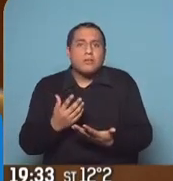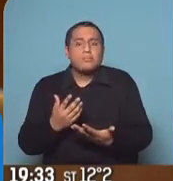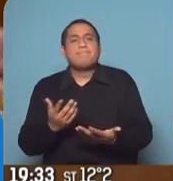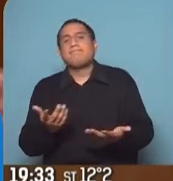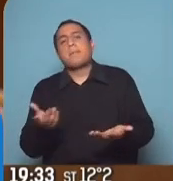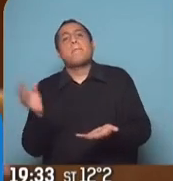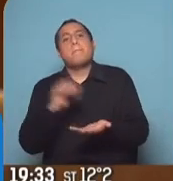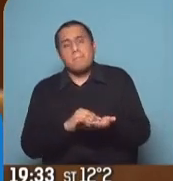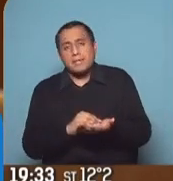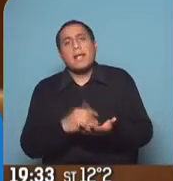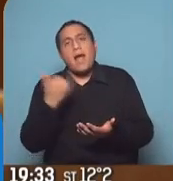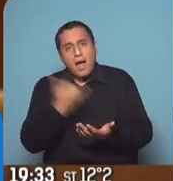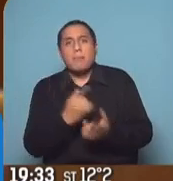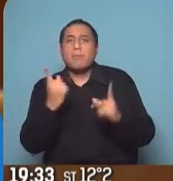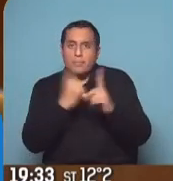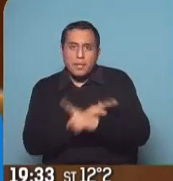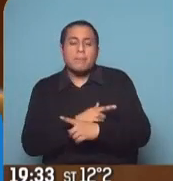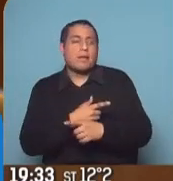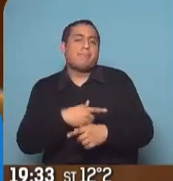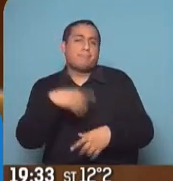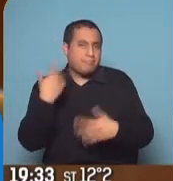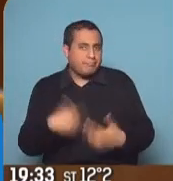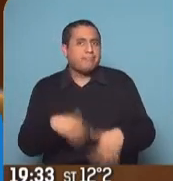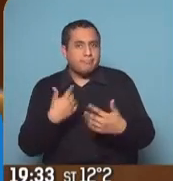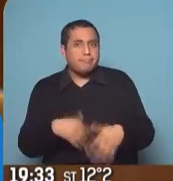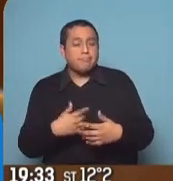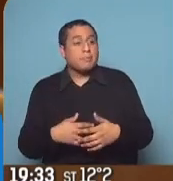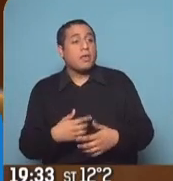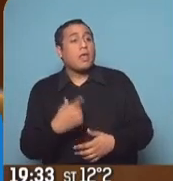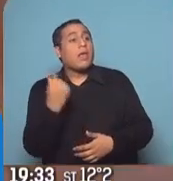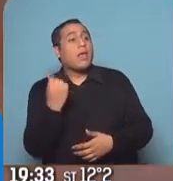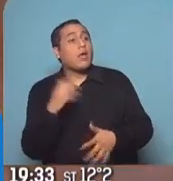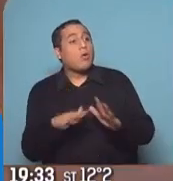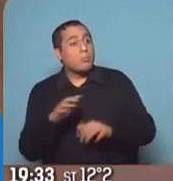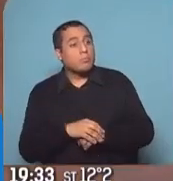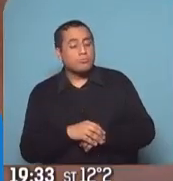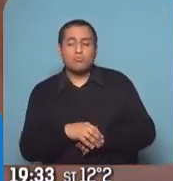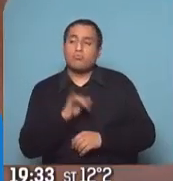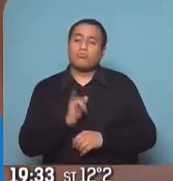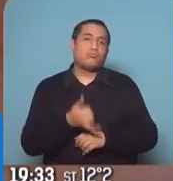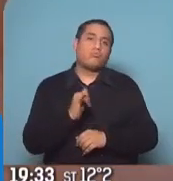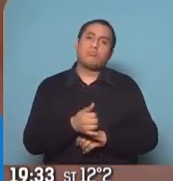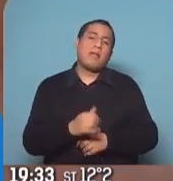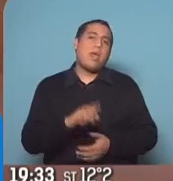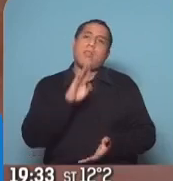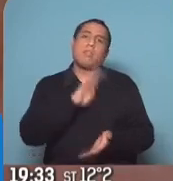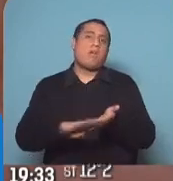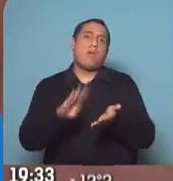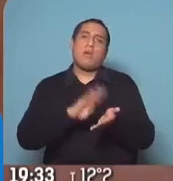Además de que teníamos problemas muy serios, Económicos. económicos, con una gran